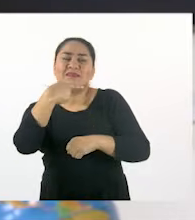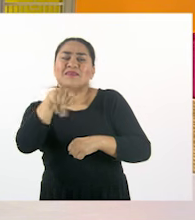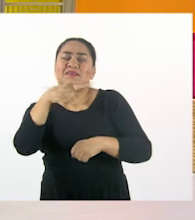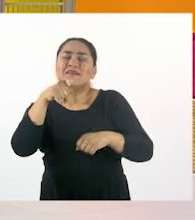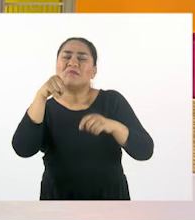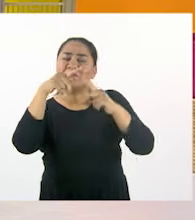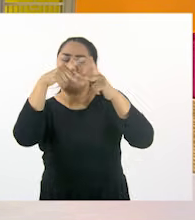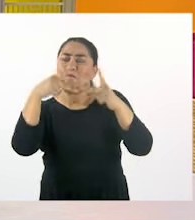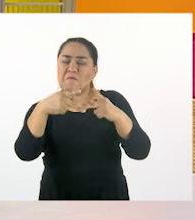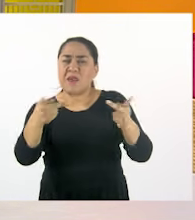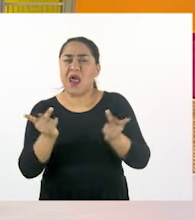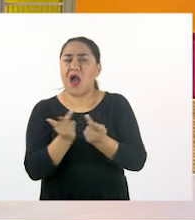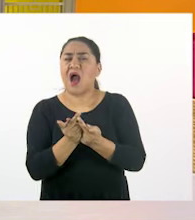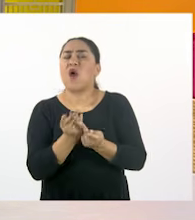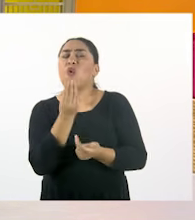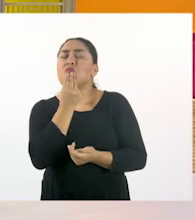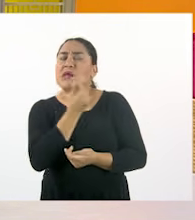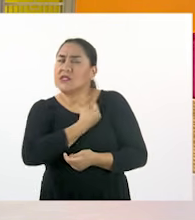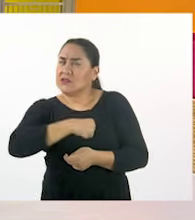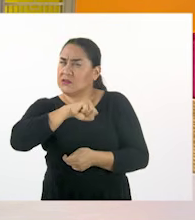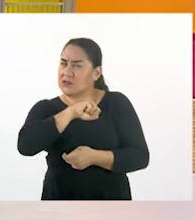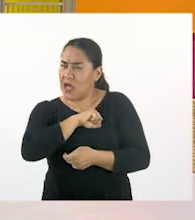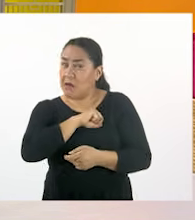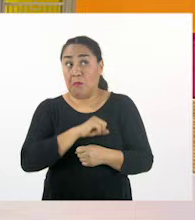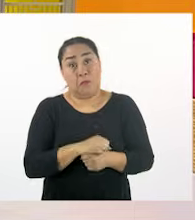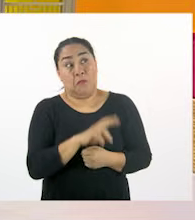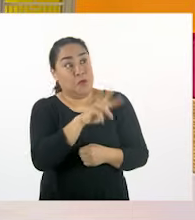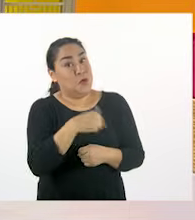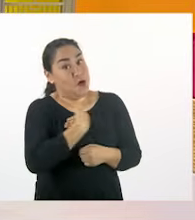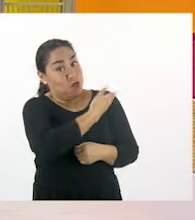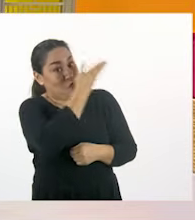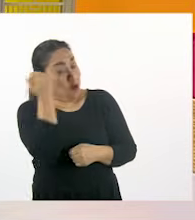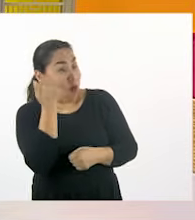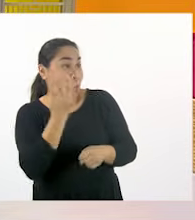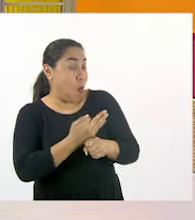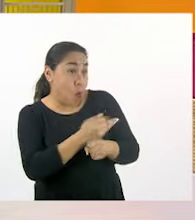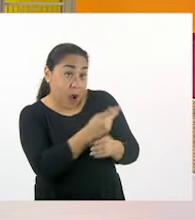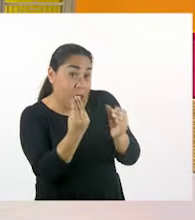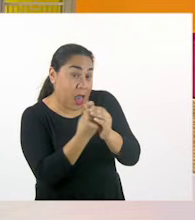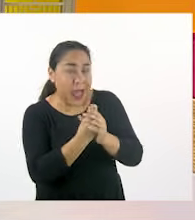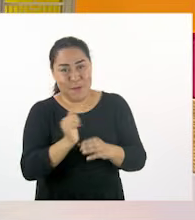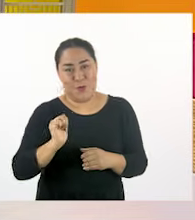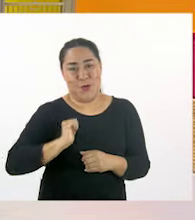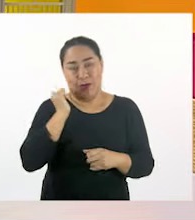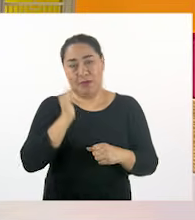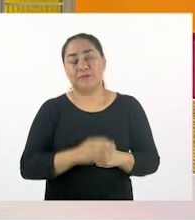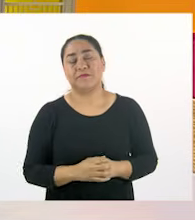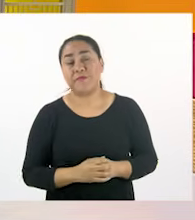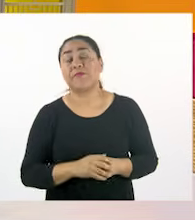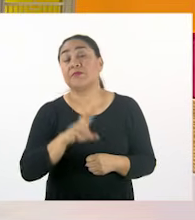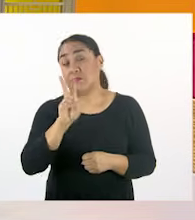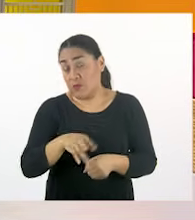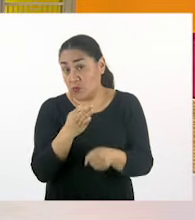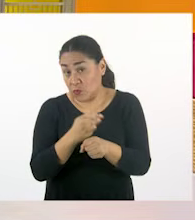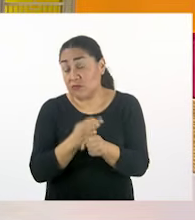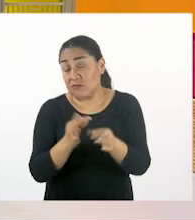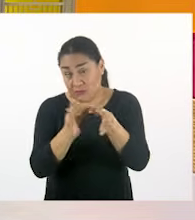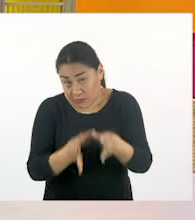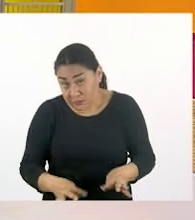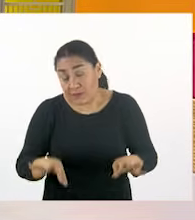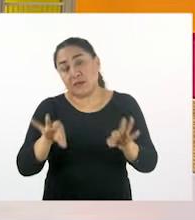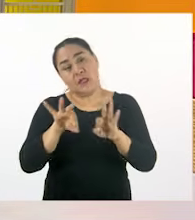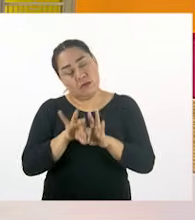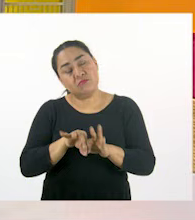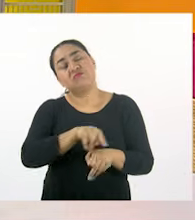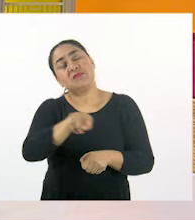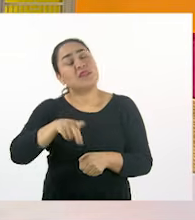Ah, de eso no lo sé. De hecho, voy a aprovechar esta clase tanto como ustedes. Y eso que dice Aníbal es muy importante. Tenemos